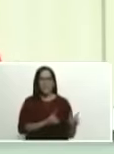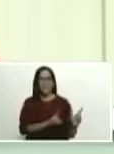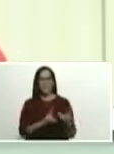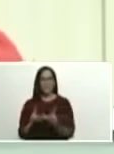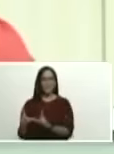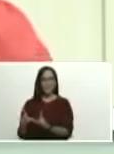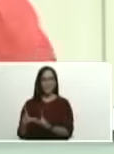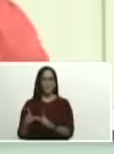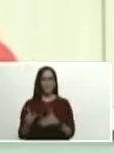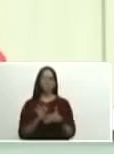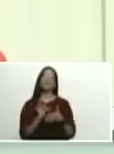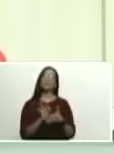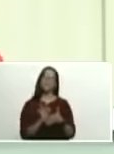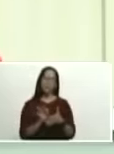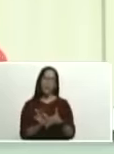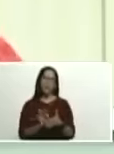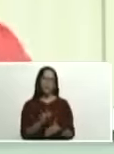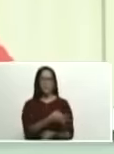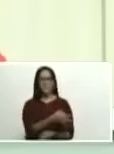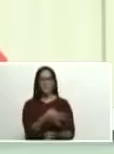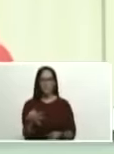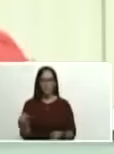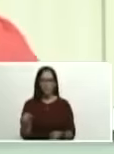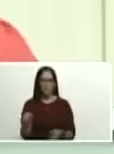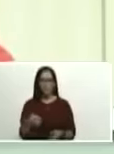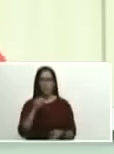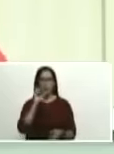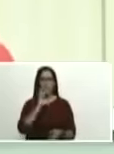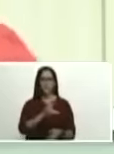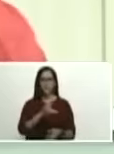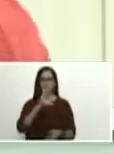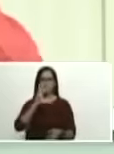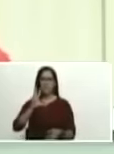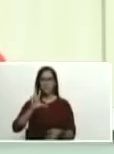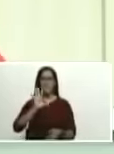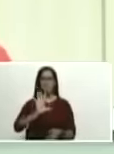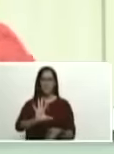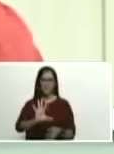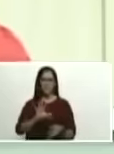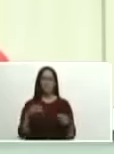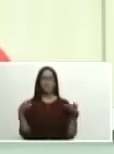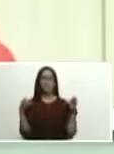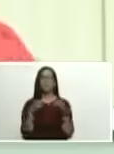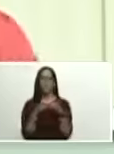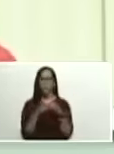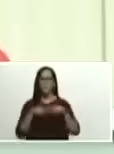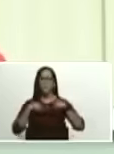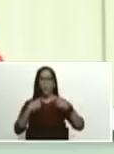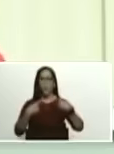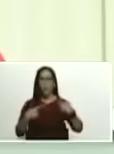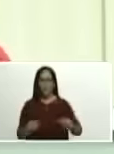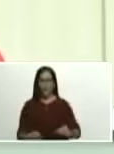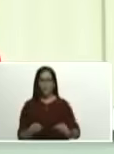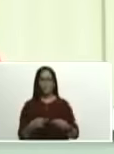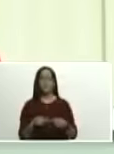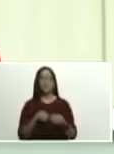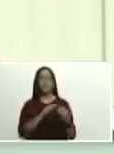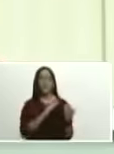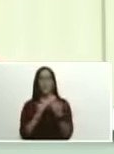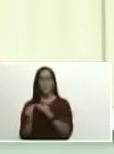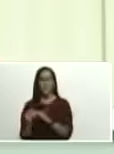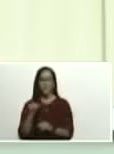y funcionando eficientemente los 335 gabinetes populares y comunales en